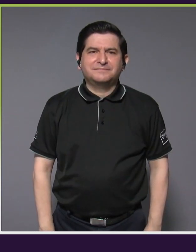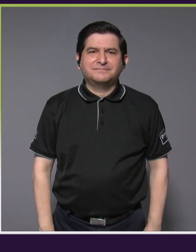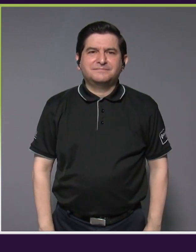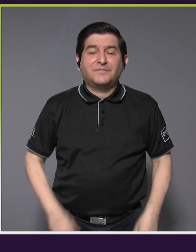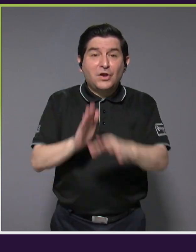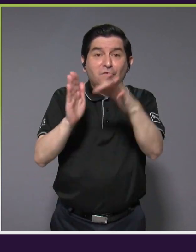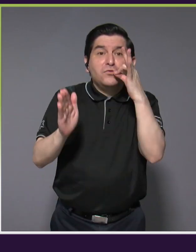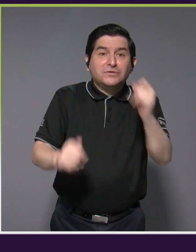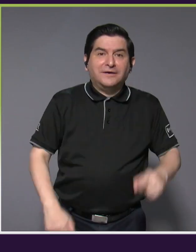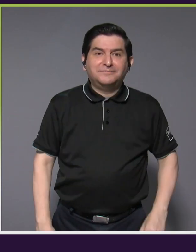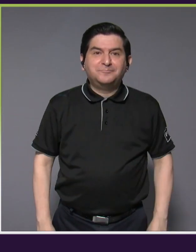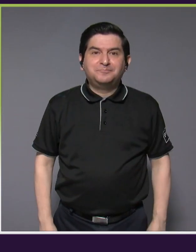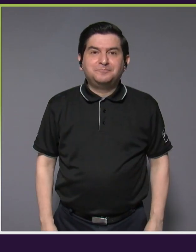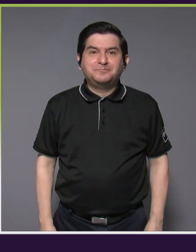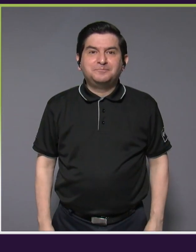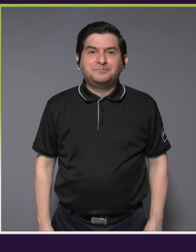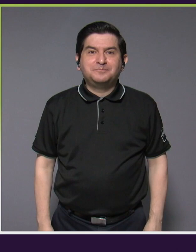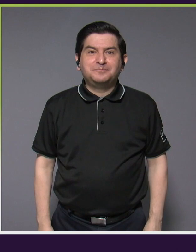¡Fruta! ¡Fruta!